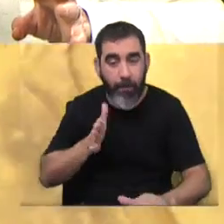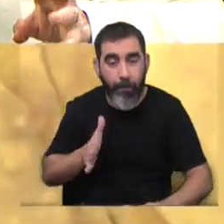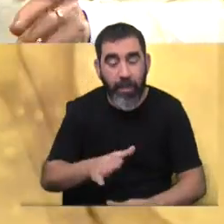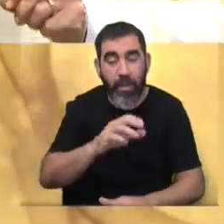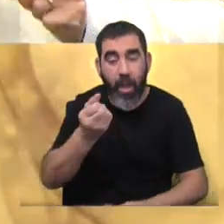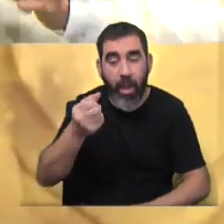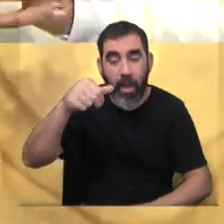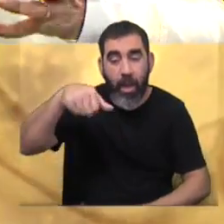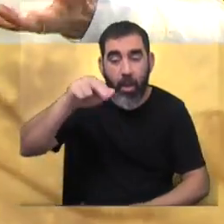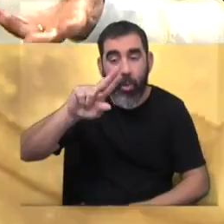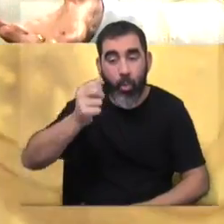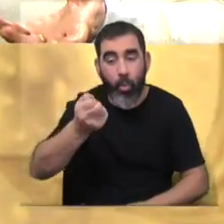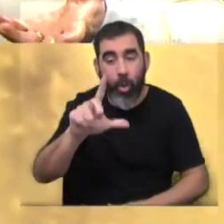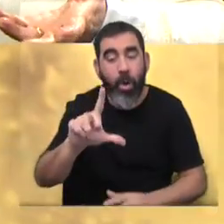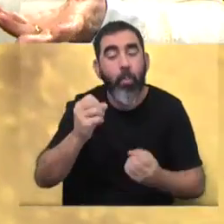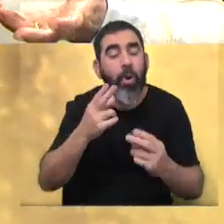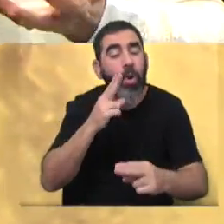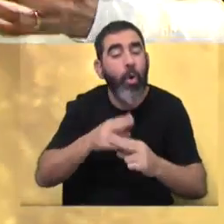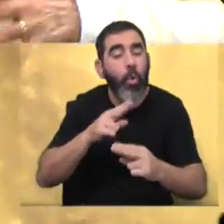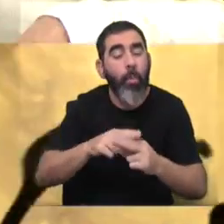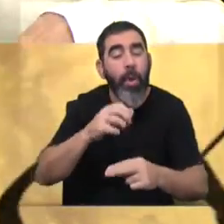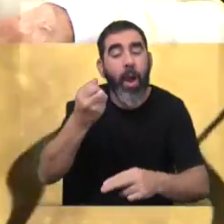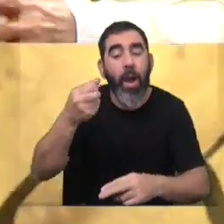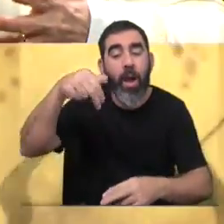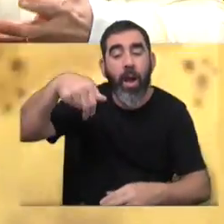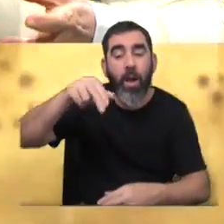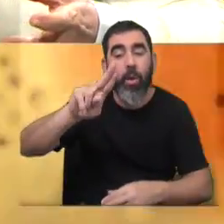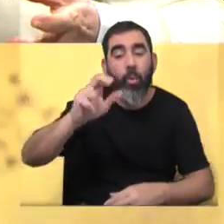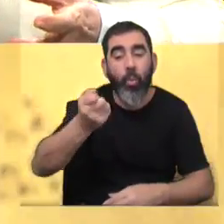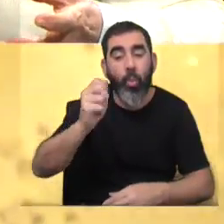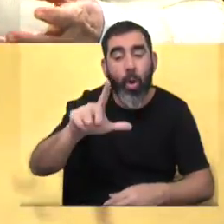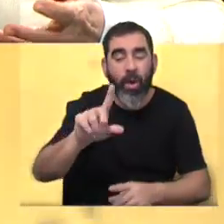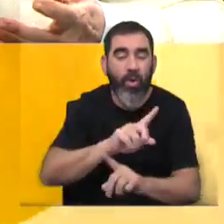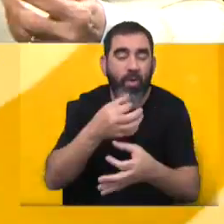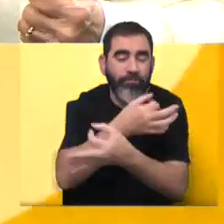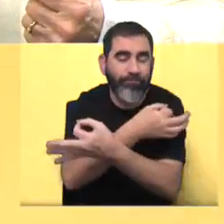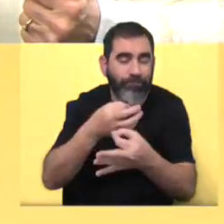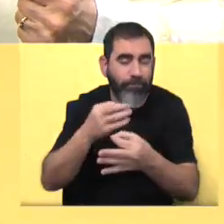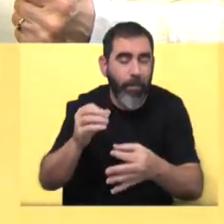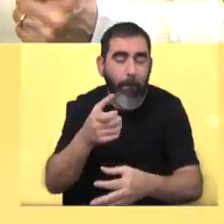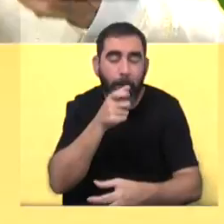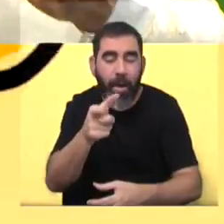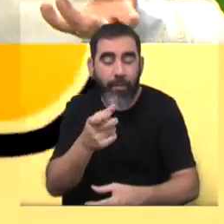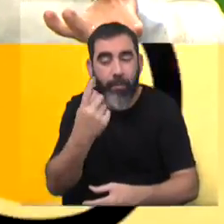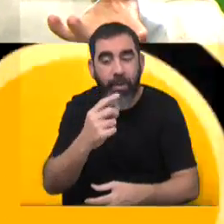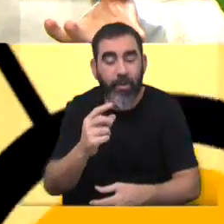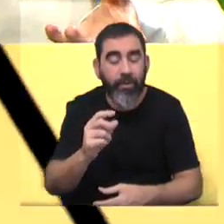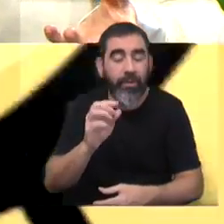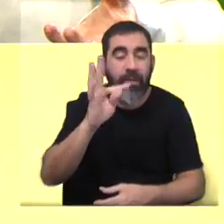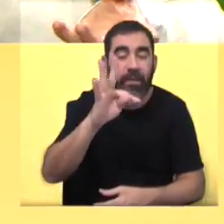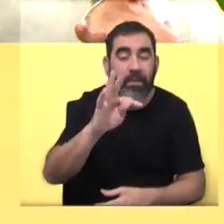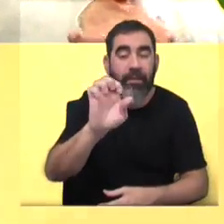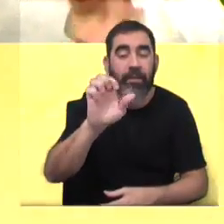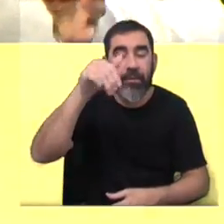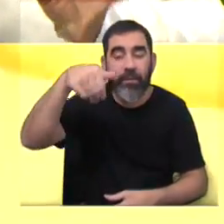anuales. ¿Por qué se les llama anuales? En realidad no es el término correcto, sino más bien temporales, ¿verdad?